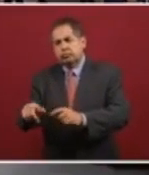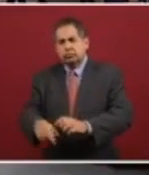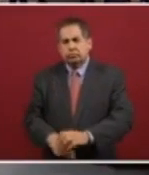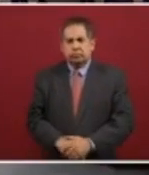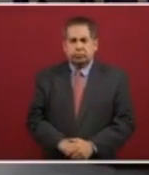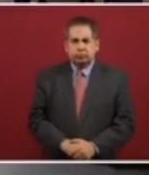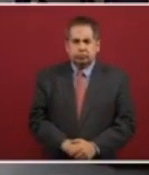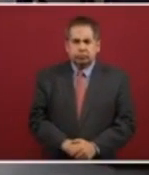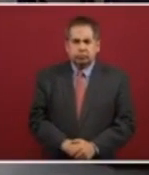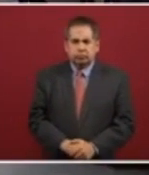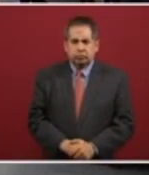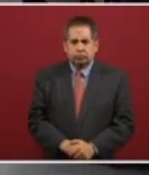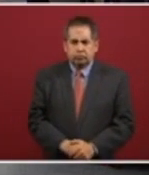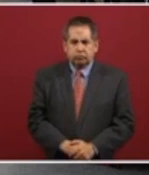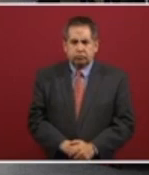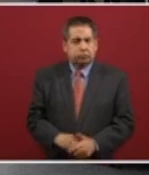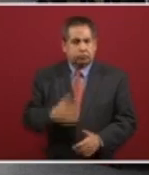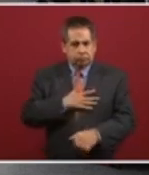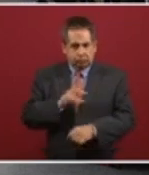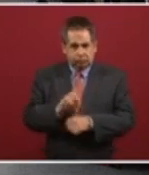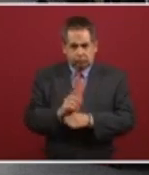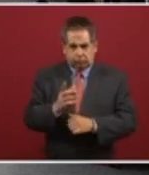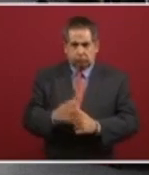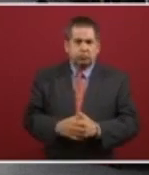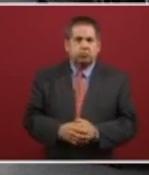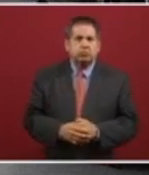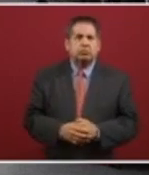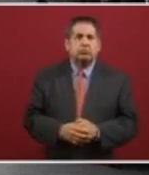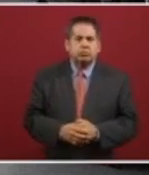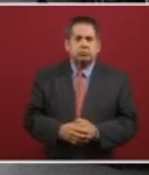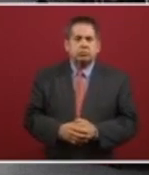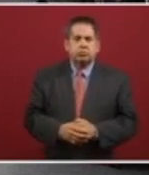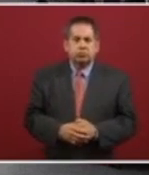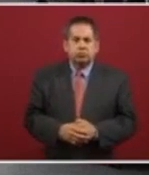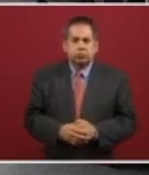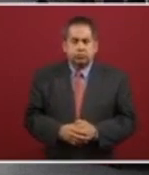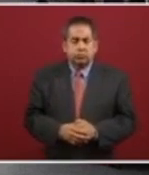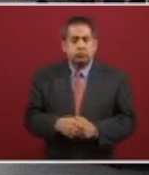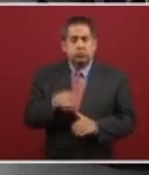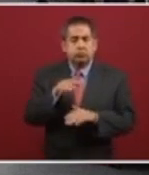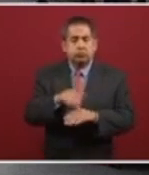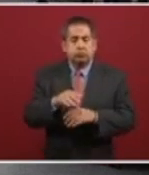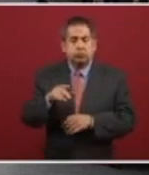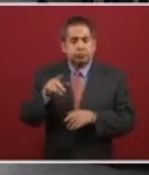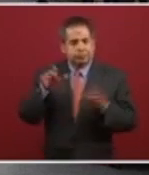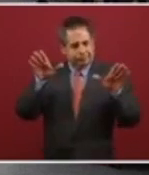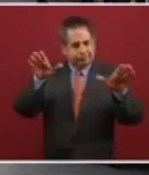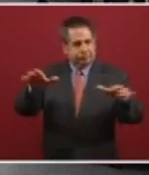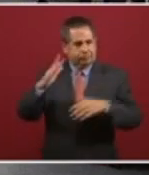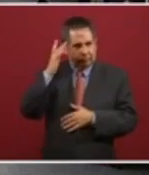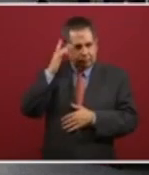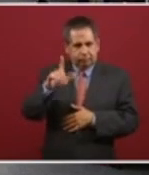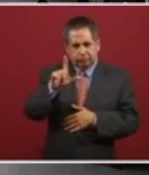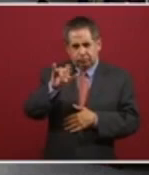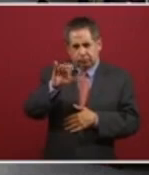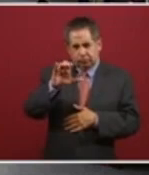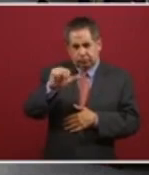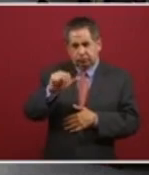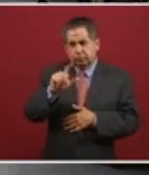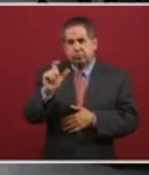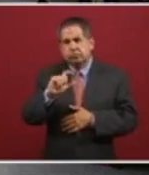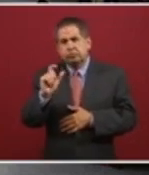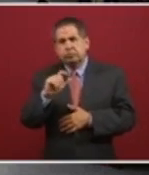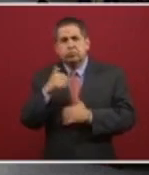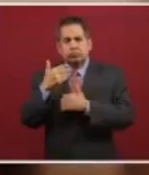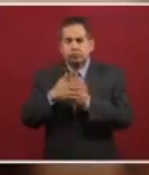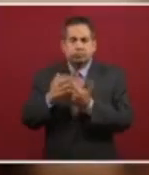Buenos días, presidente. Buenos días. Regresando al tema de Santa Lucía del aeropuerto, ¿cuándo se espera tener el